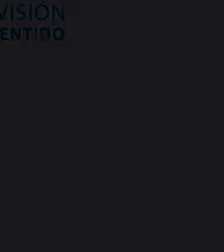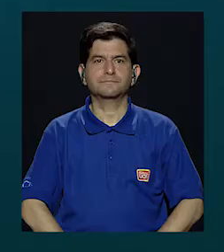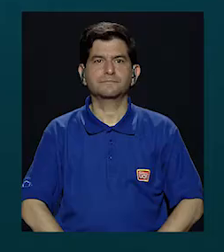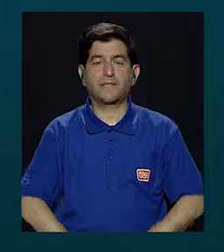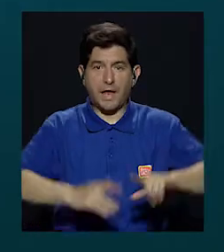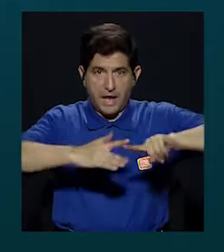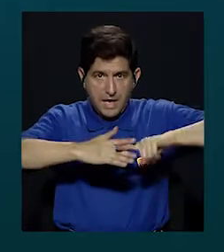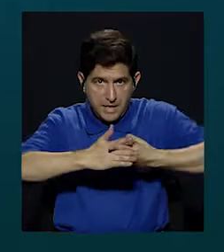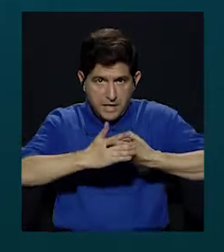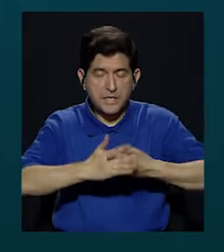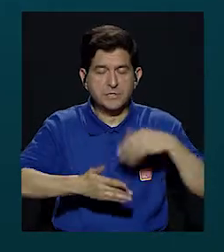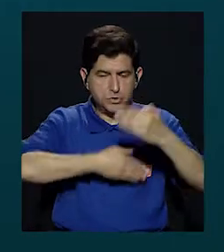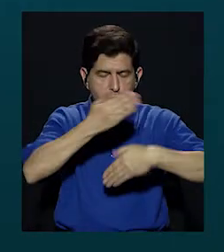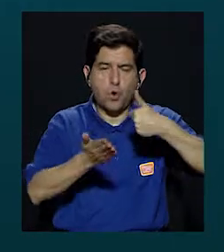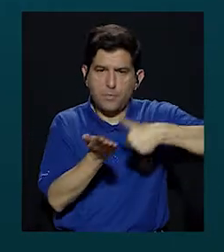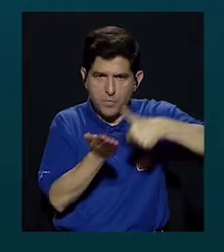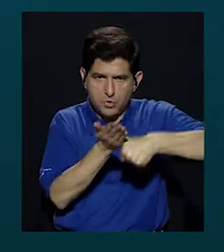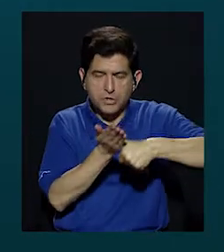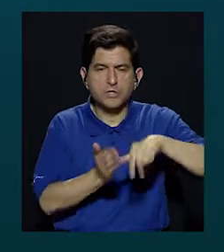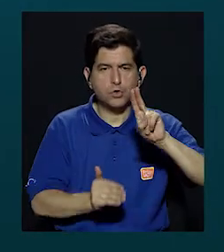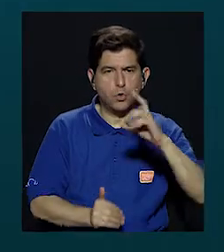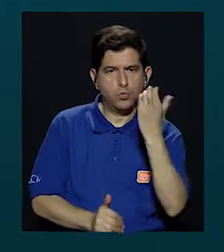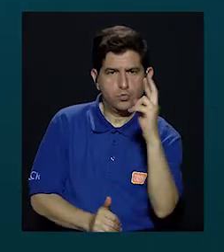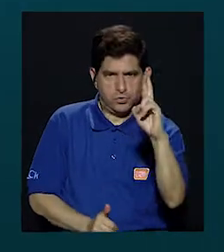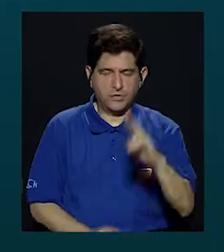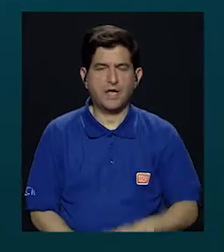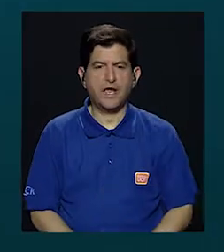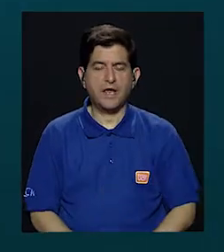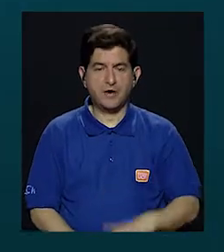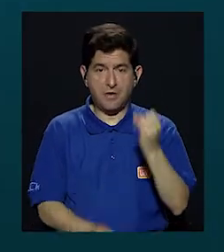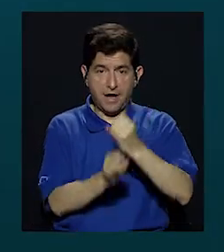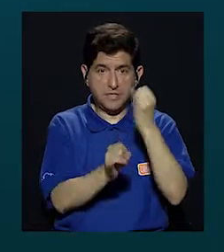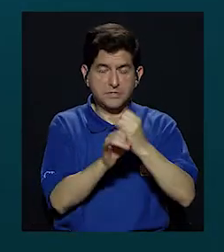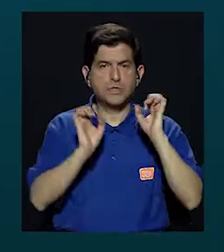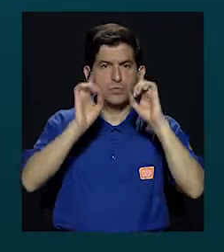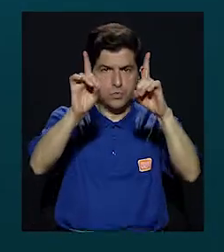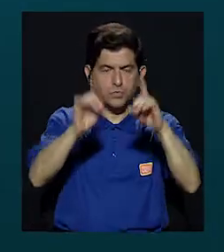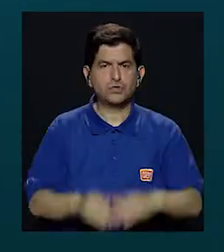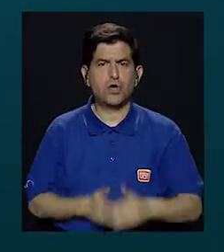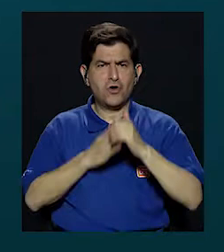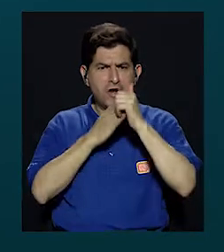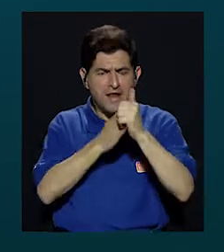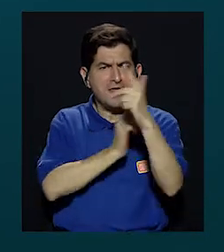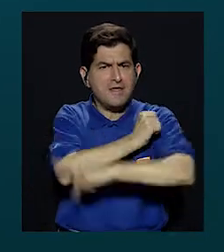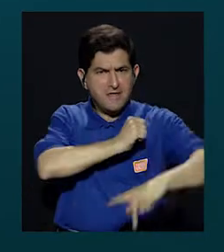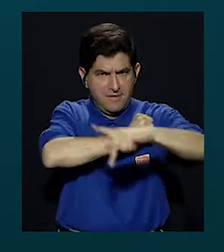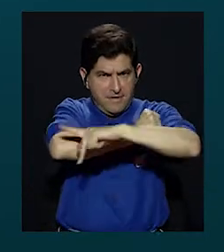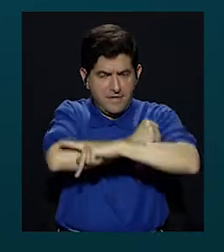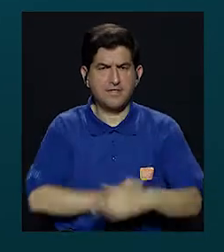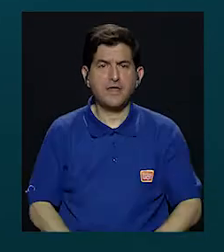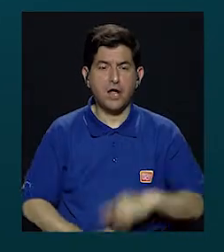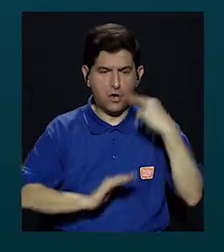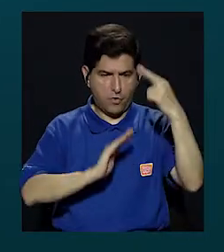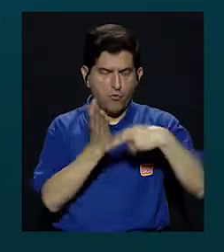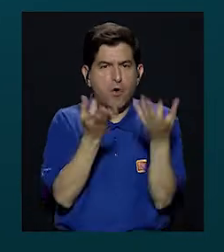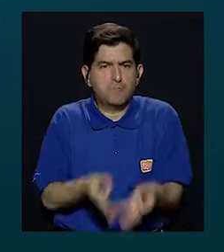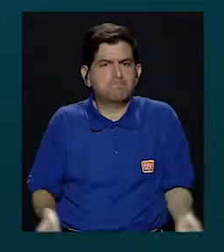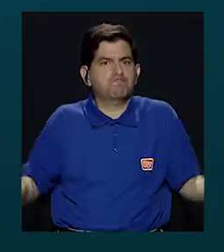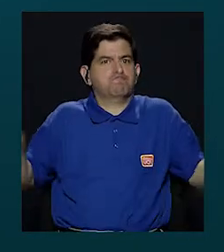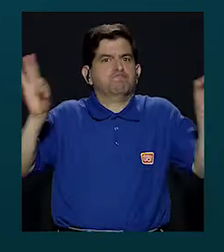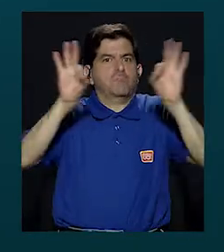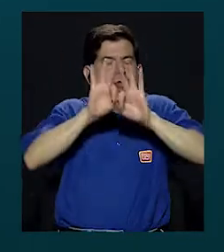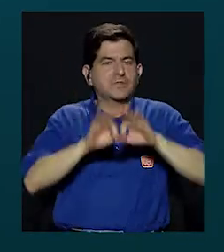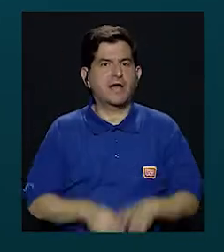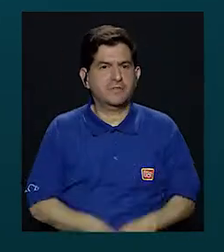de cara a un nuevo proceso electoral la universidad de costa rica como institución educativa líder del país juega un papel